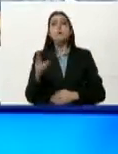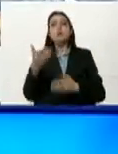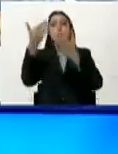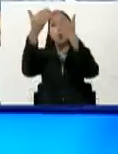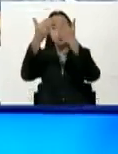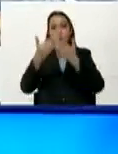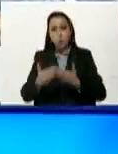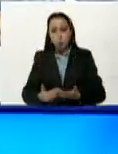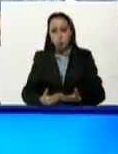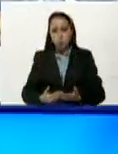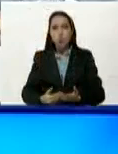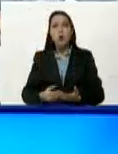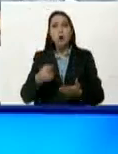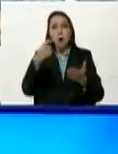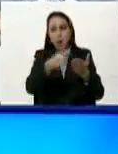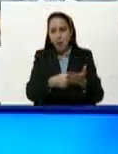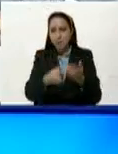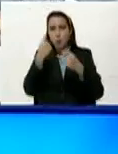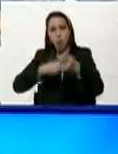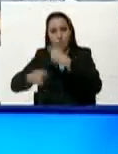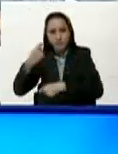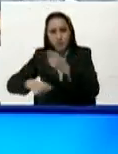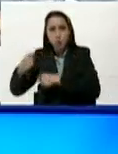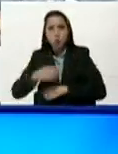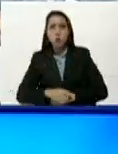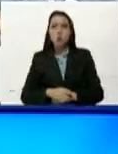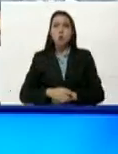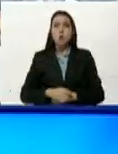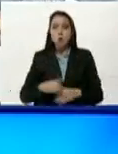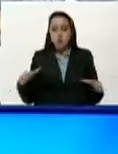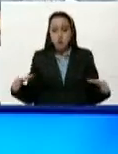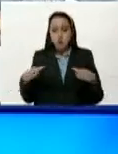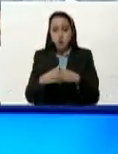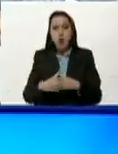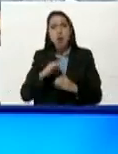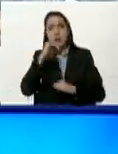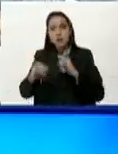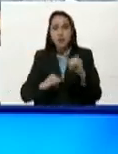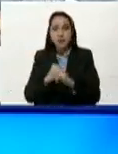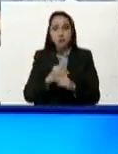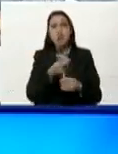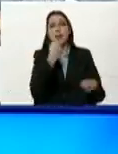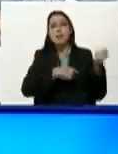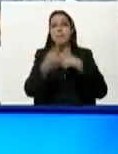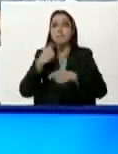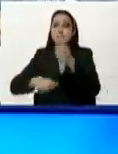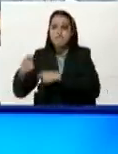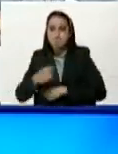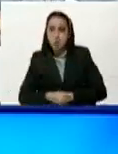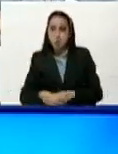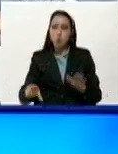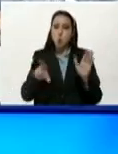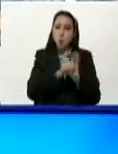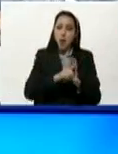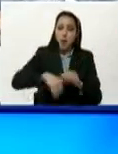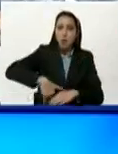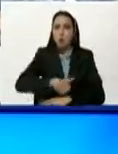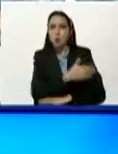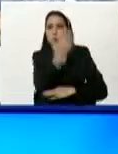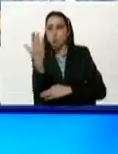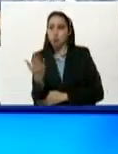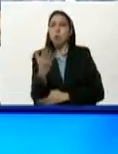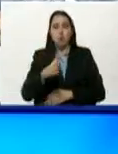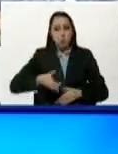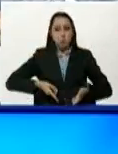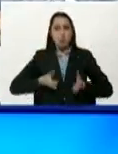inversión ahí está el centro internacional de inversiones que con la ley anti bloqueos permite la inversión en